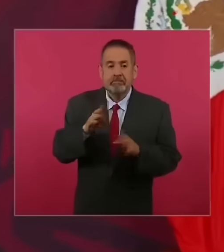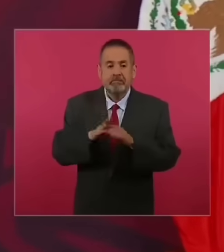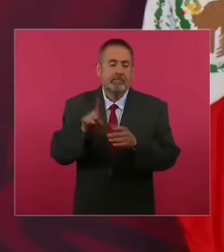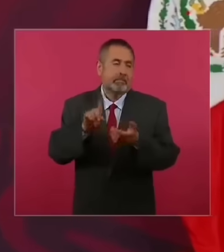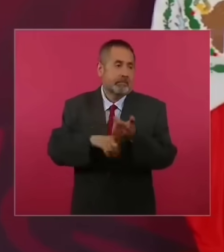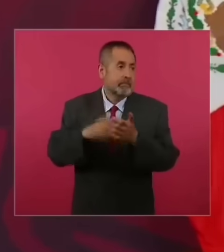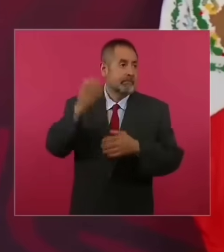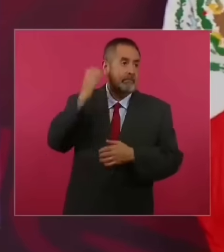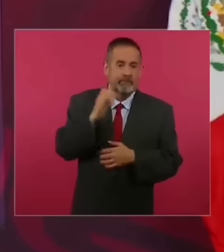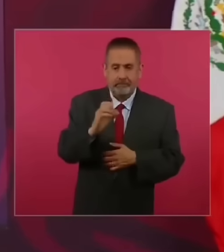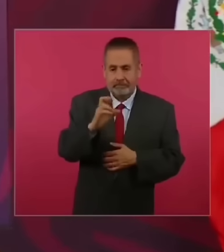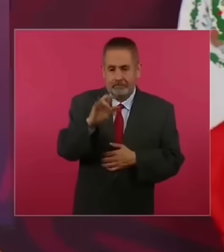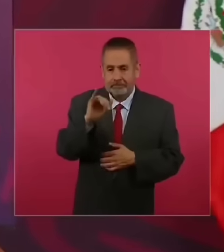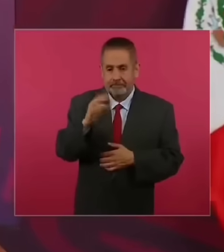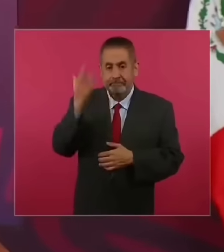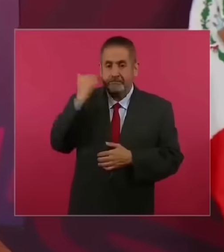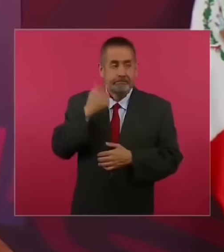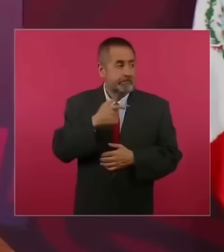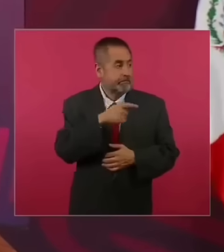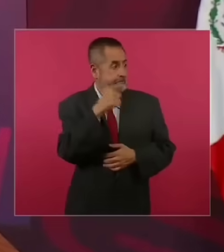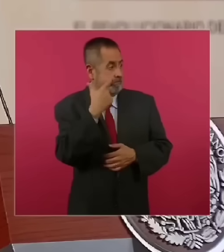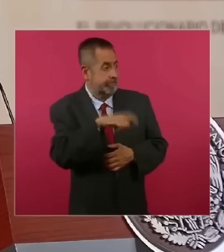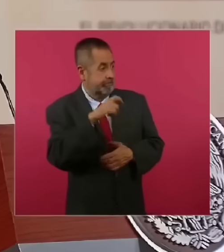de crisis, de apoyar arriba